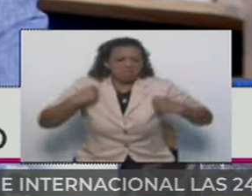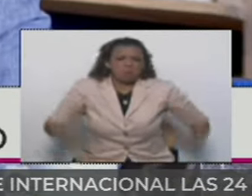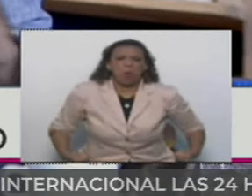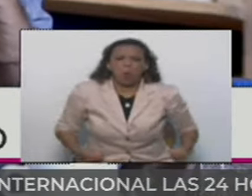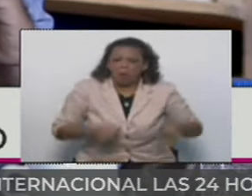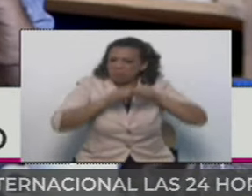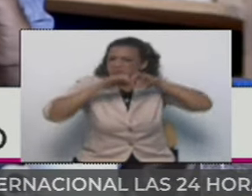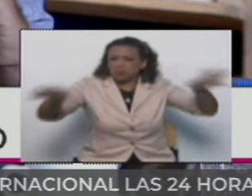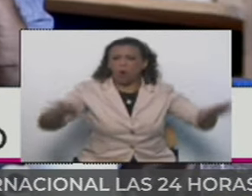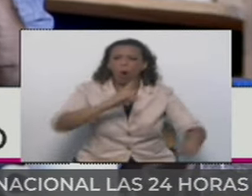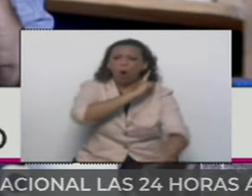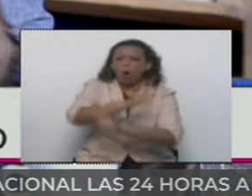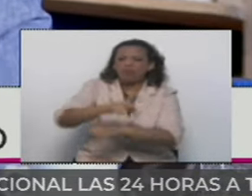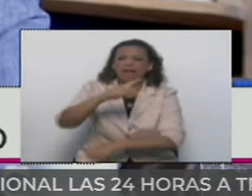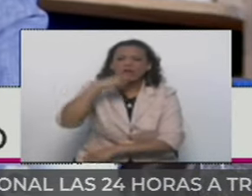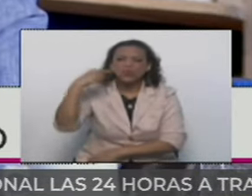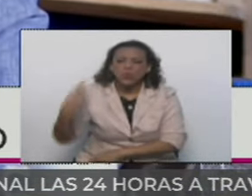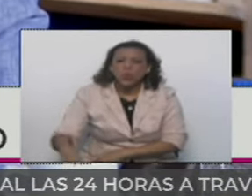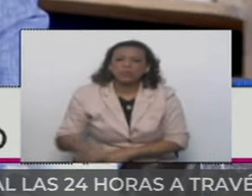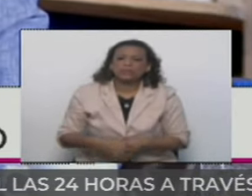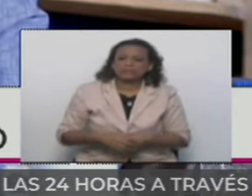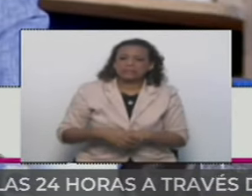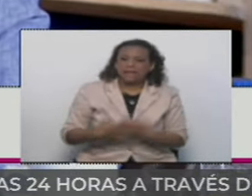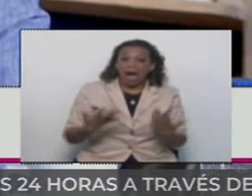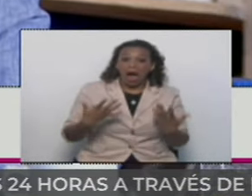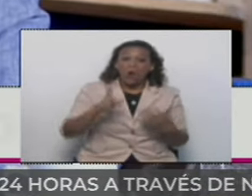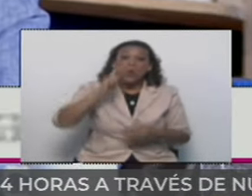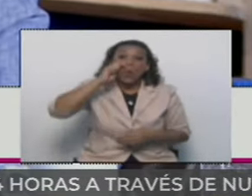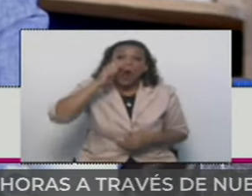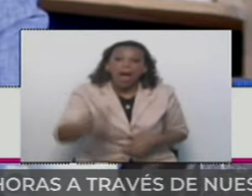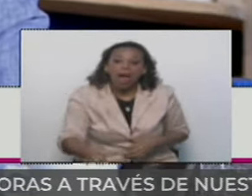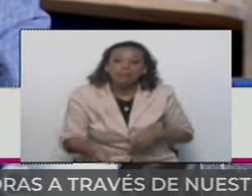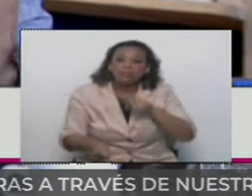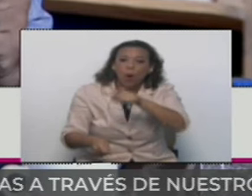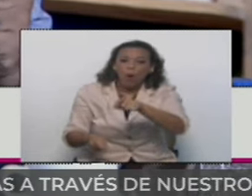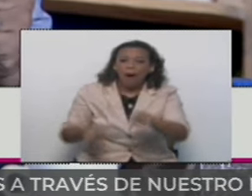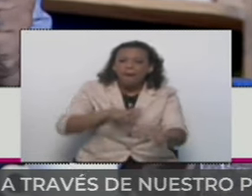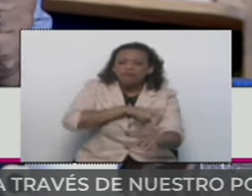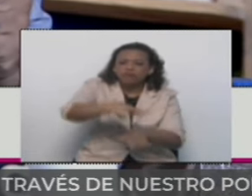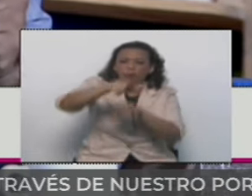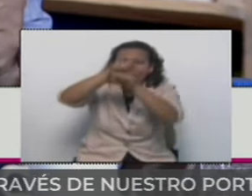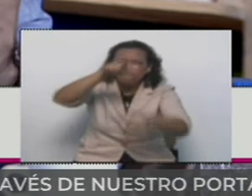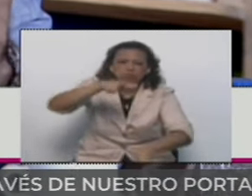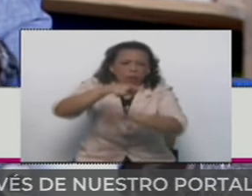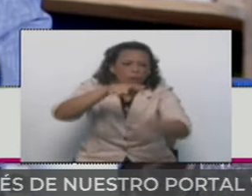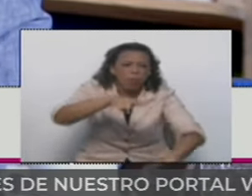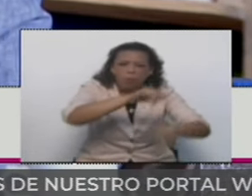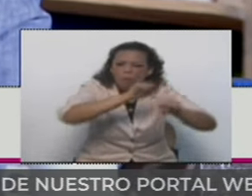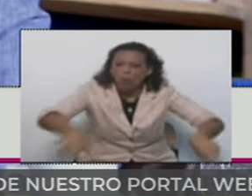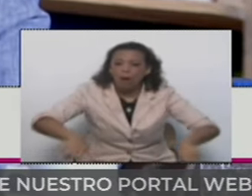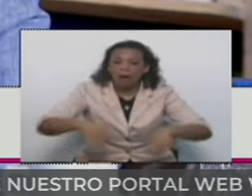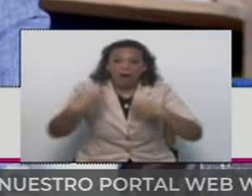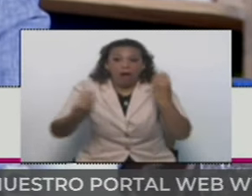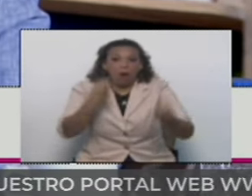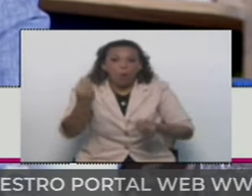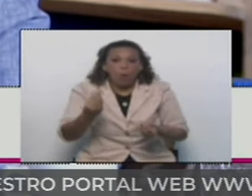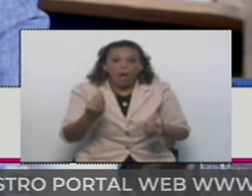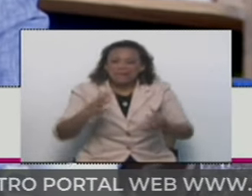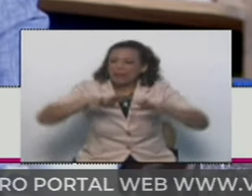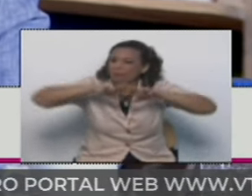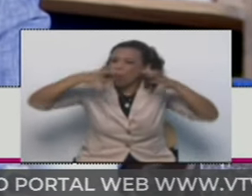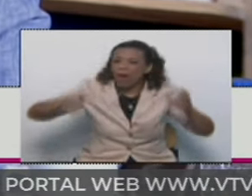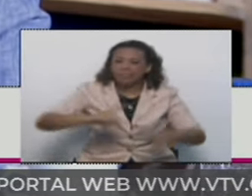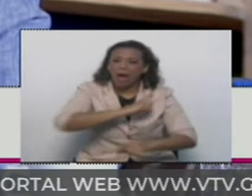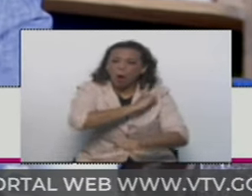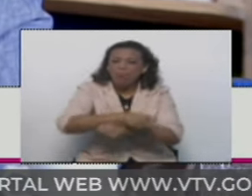se desató contra Rusia y quiere usar Ucrania para bombardear Rusia y destruirla. Se desató contra